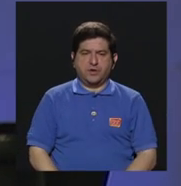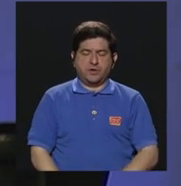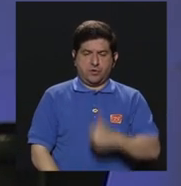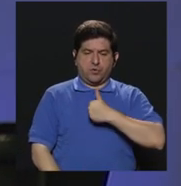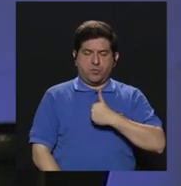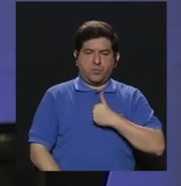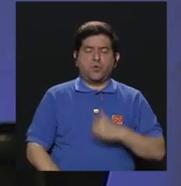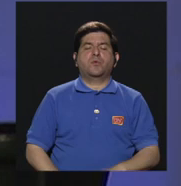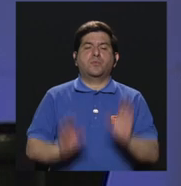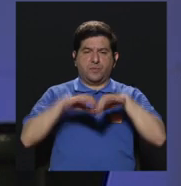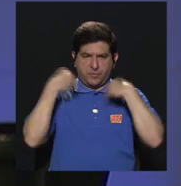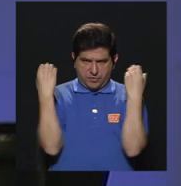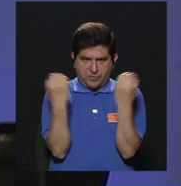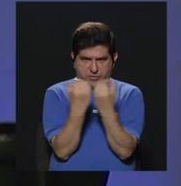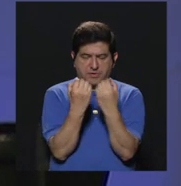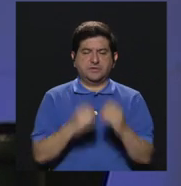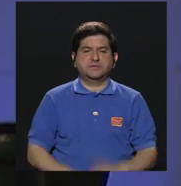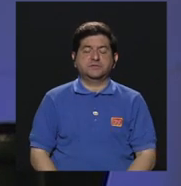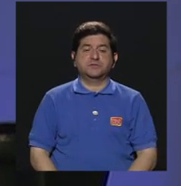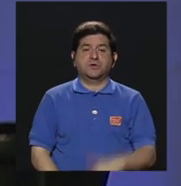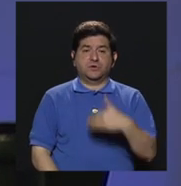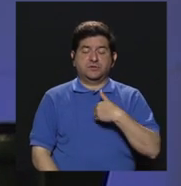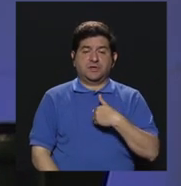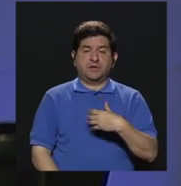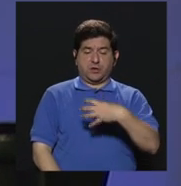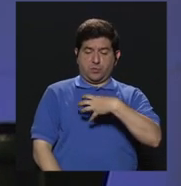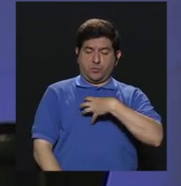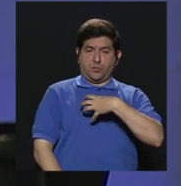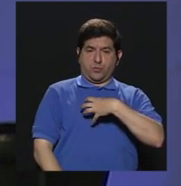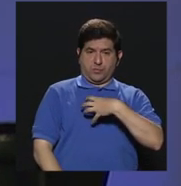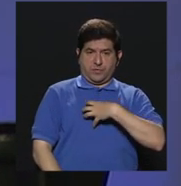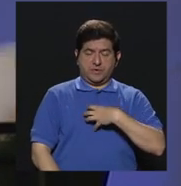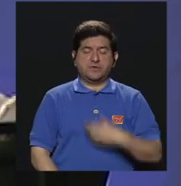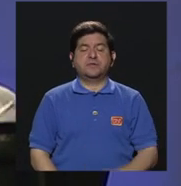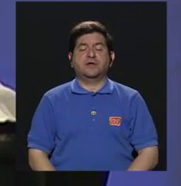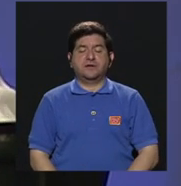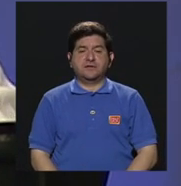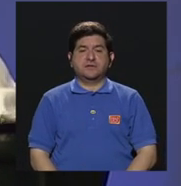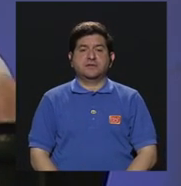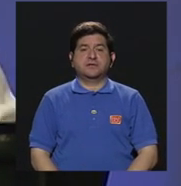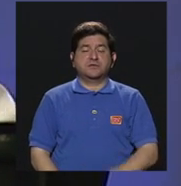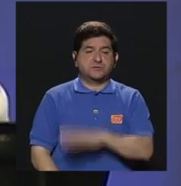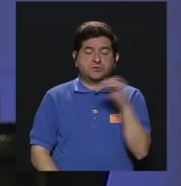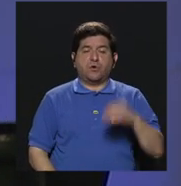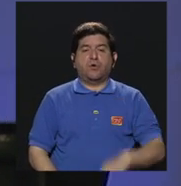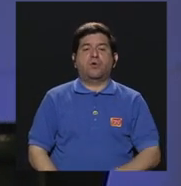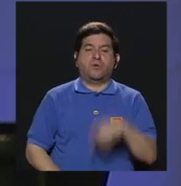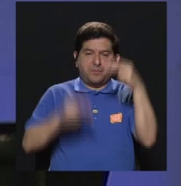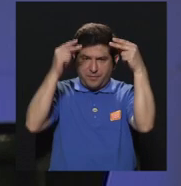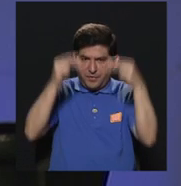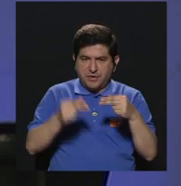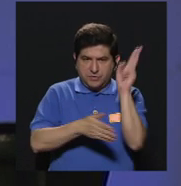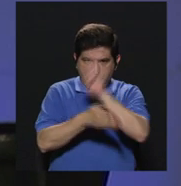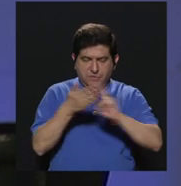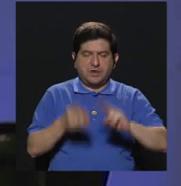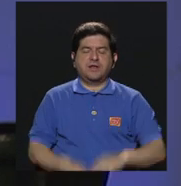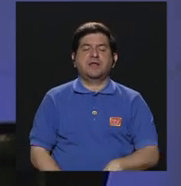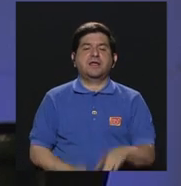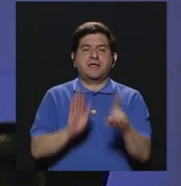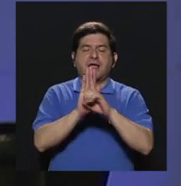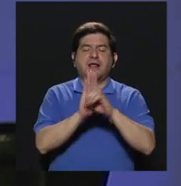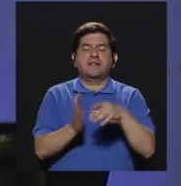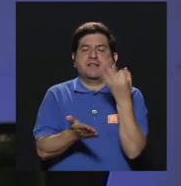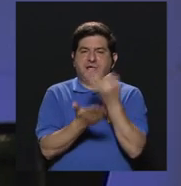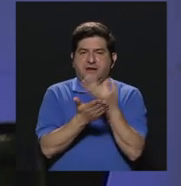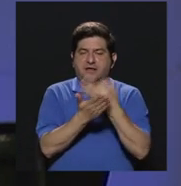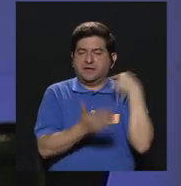propia organización, para contar con patrimonio propio o hacienda universitaria y el derecho al financiamiento por